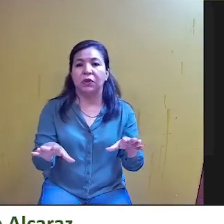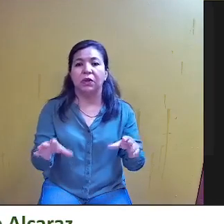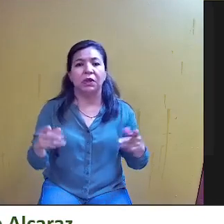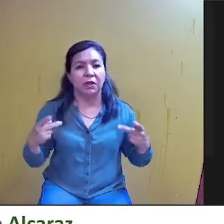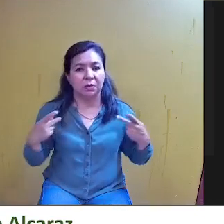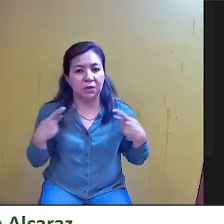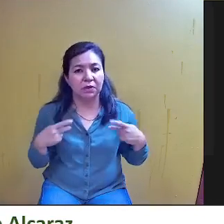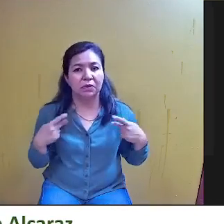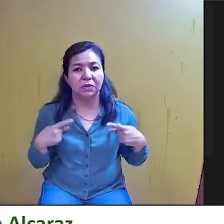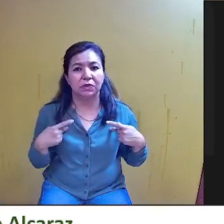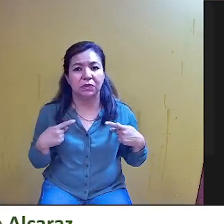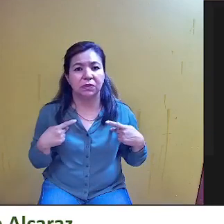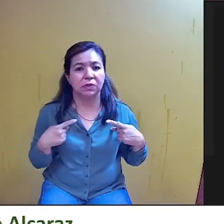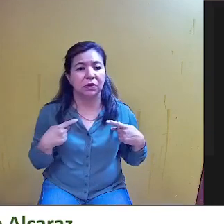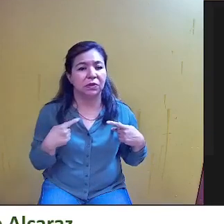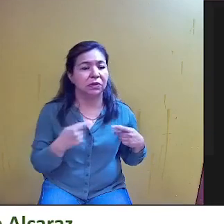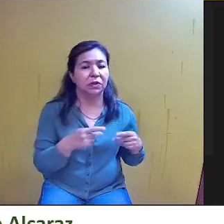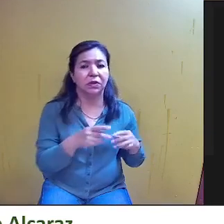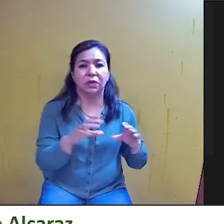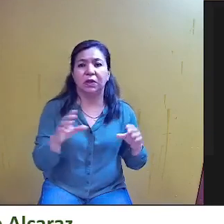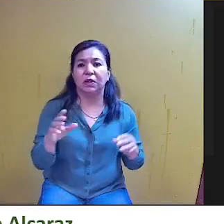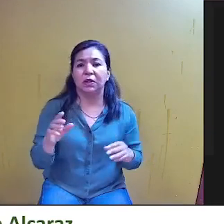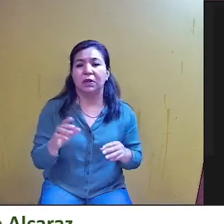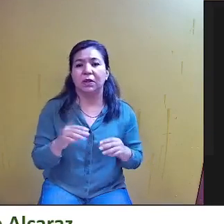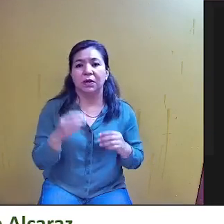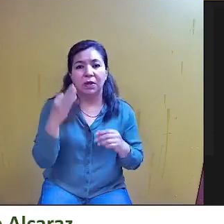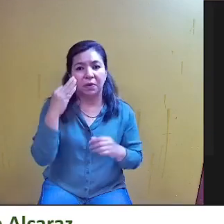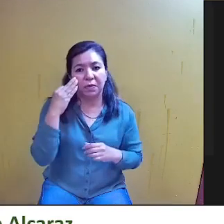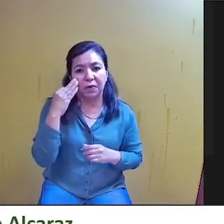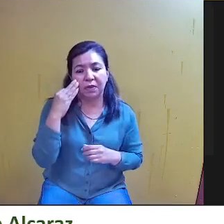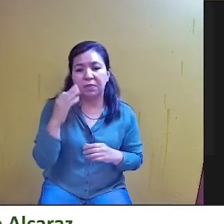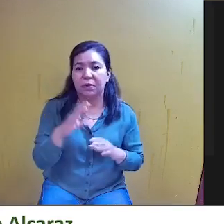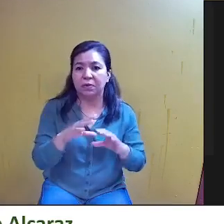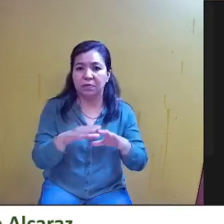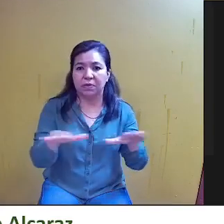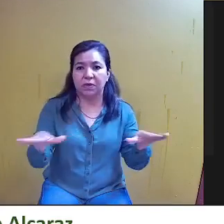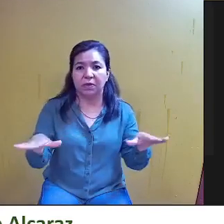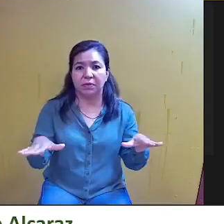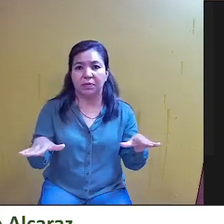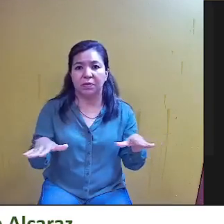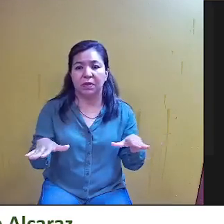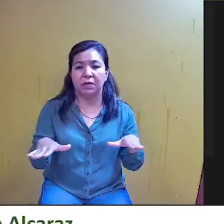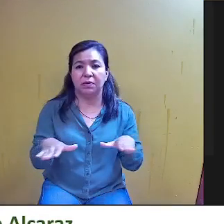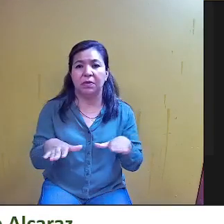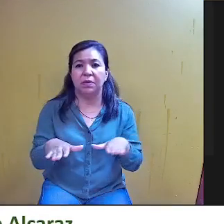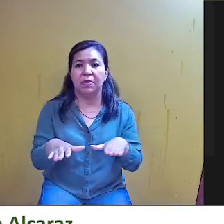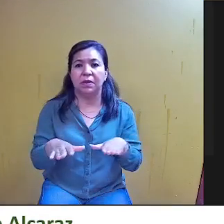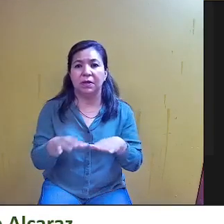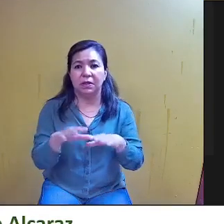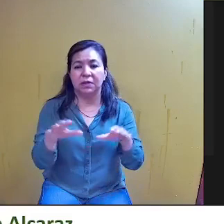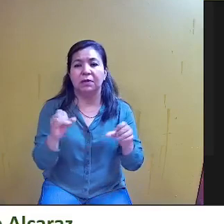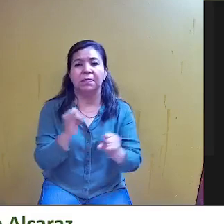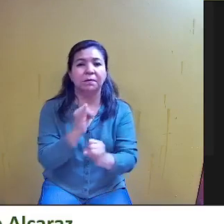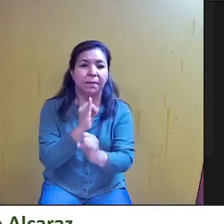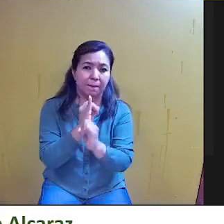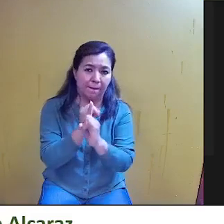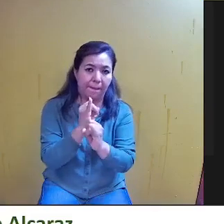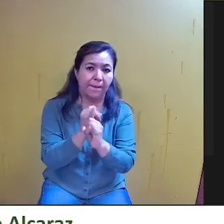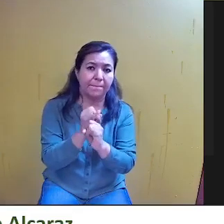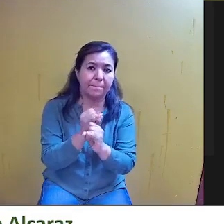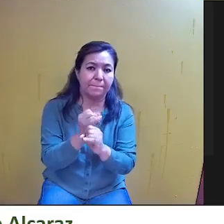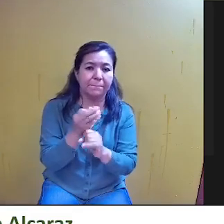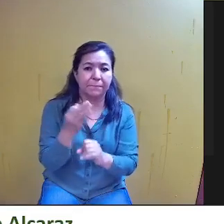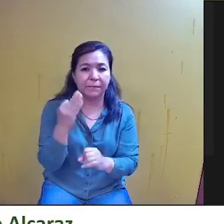ciudadano realizó en su plataforma electoral, en su página electrónica de la